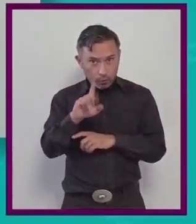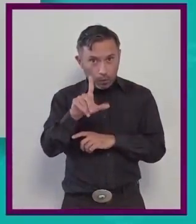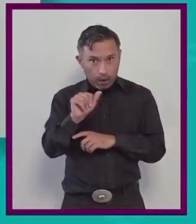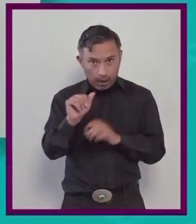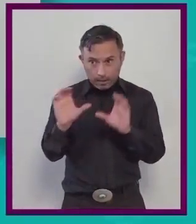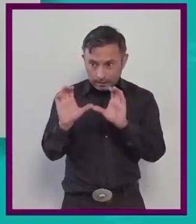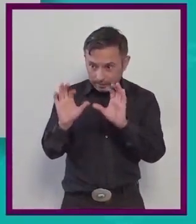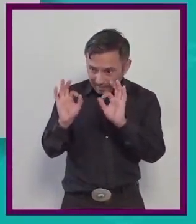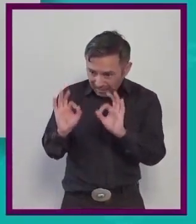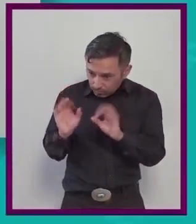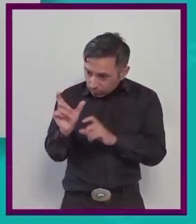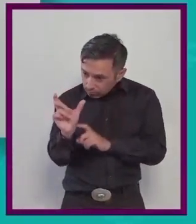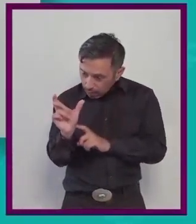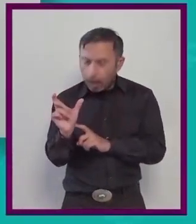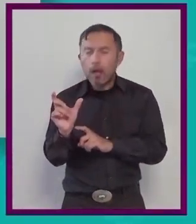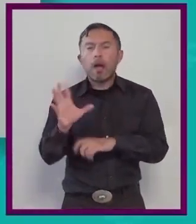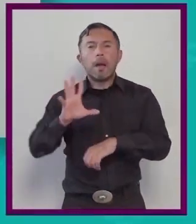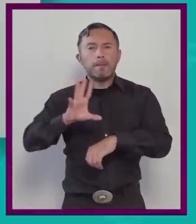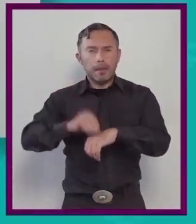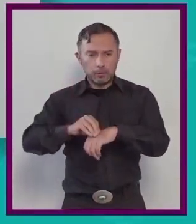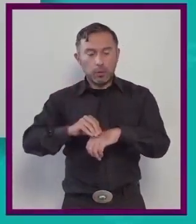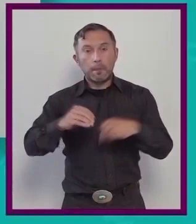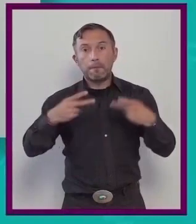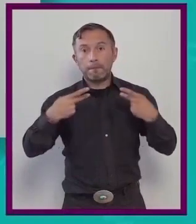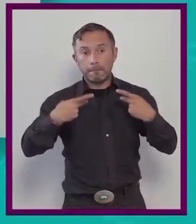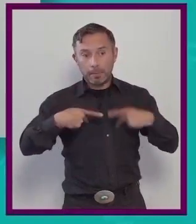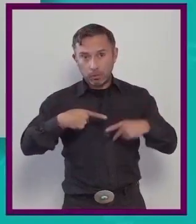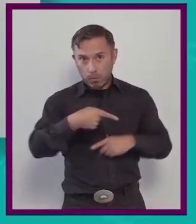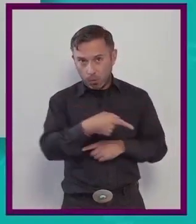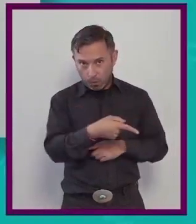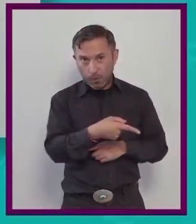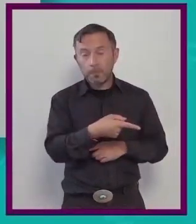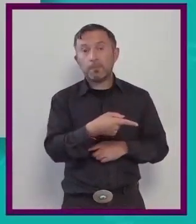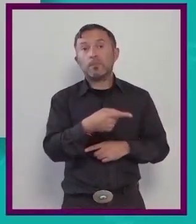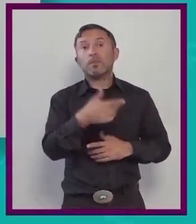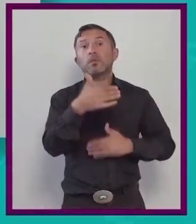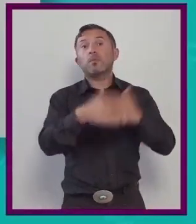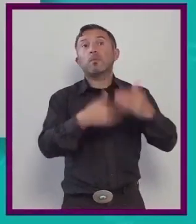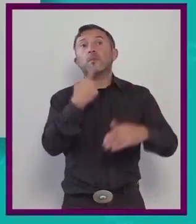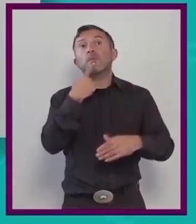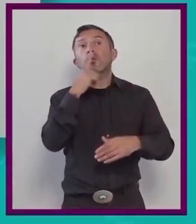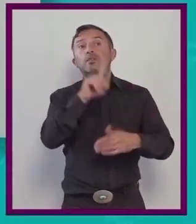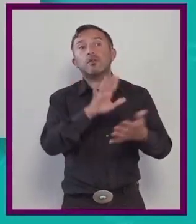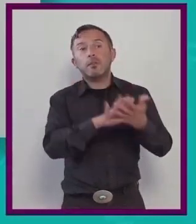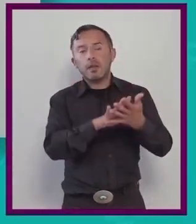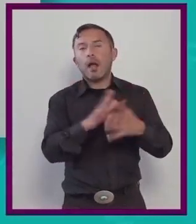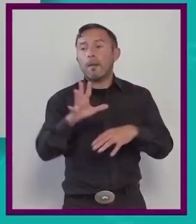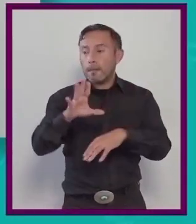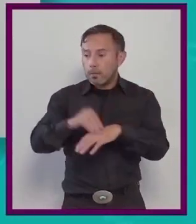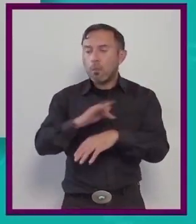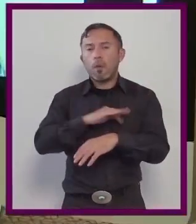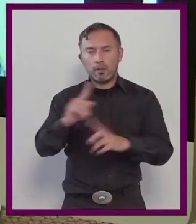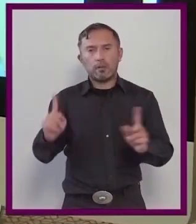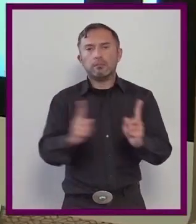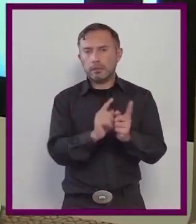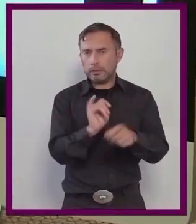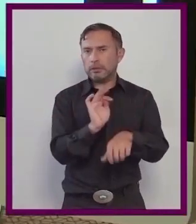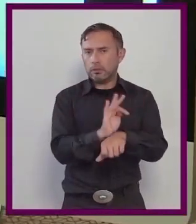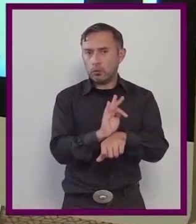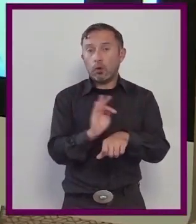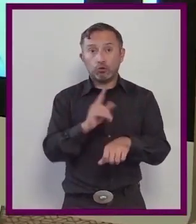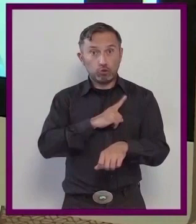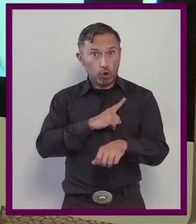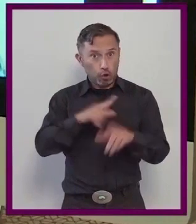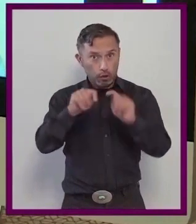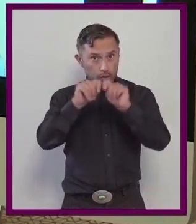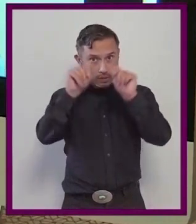profesional van a poder representar a una persona que se encuentre sujeta a un proceso penal. Pero no basta